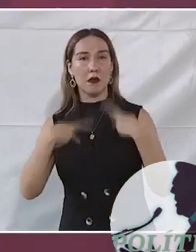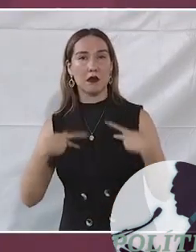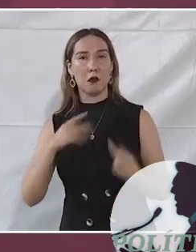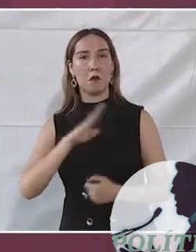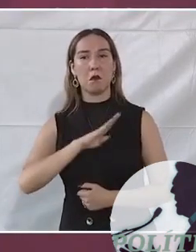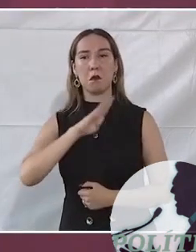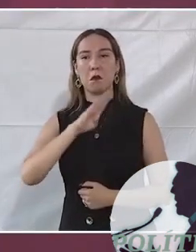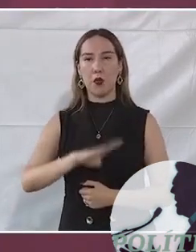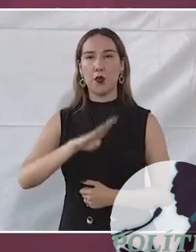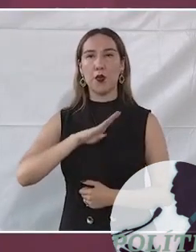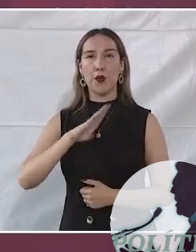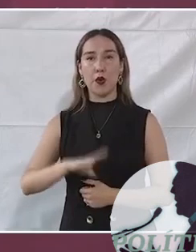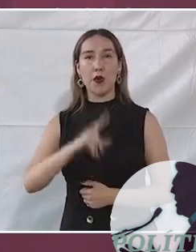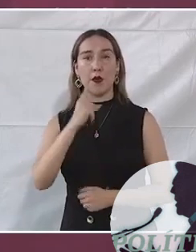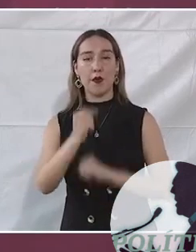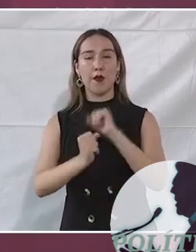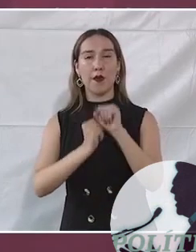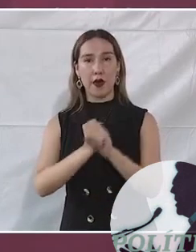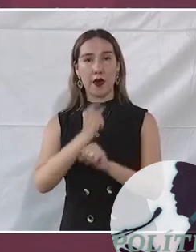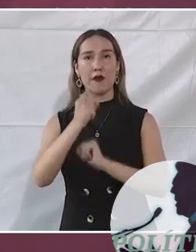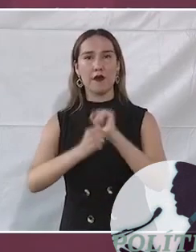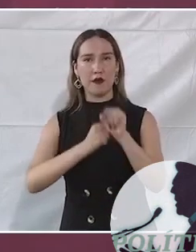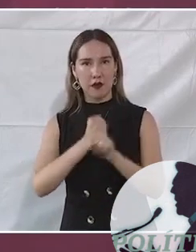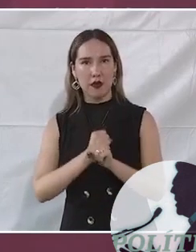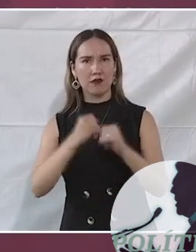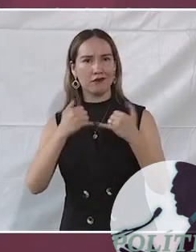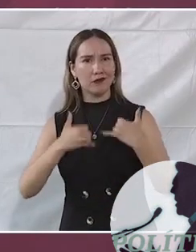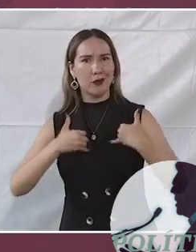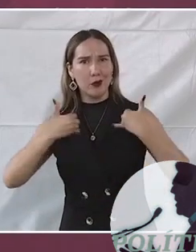personas cada año, y la mayoría jóvenes.